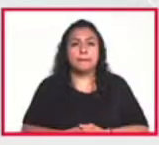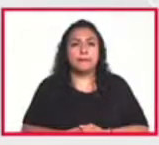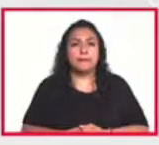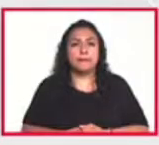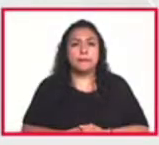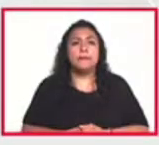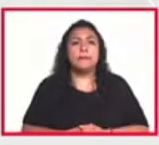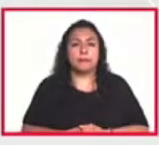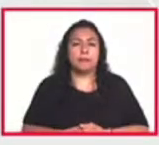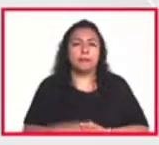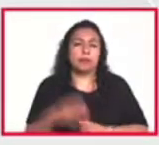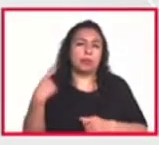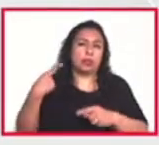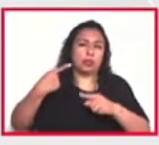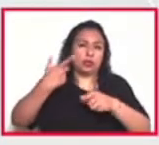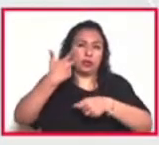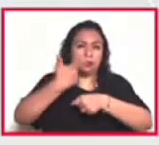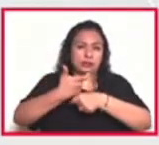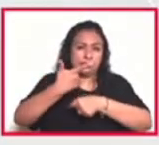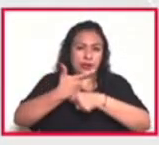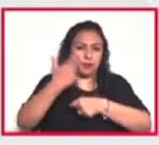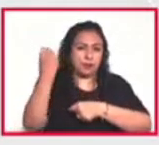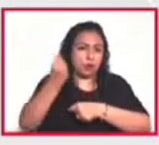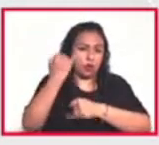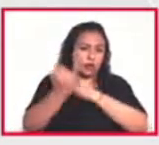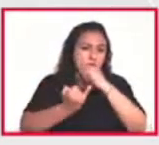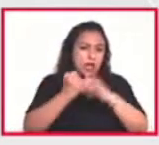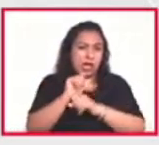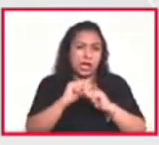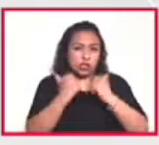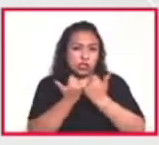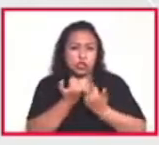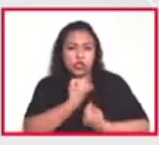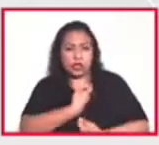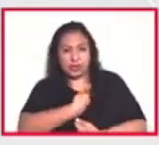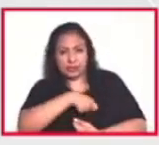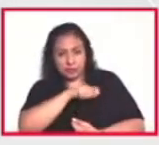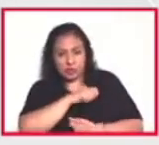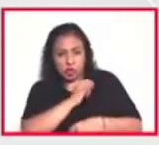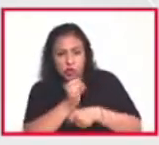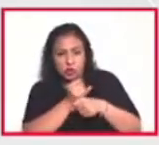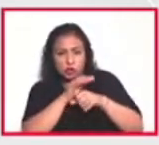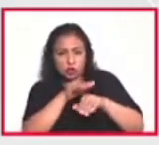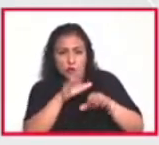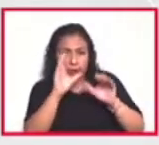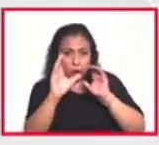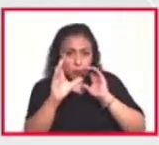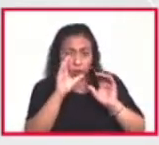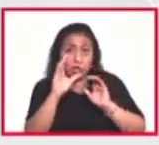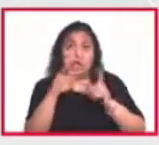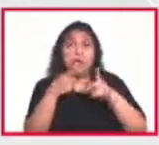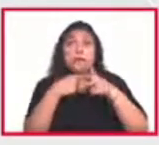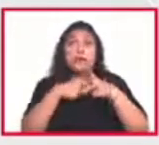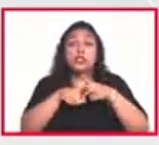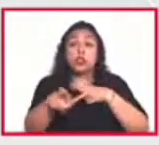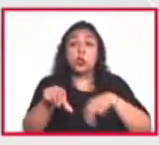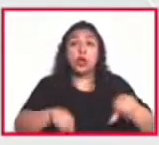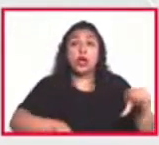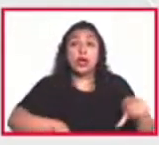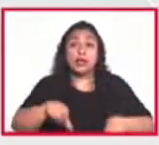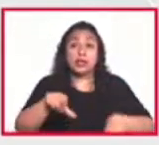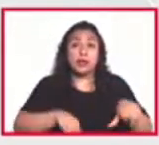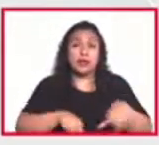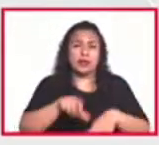En el marco del 7º Congreso Internacional de la Asociación Española de Investigación de la Comunicación, dio inicio la jornada TV Morfosis con